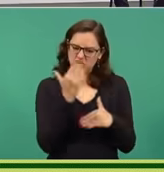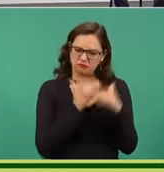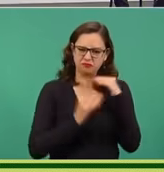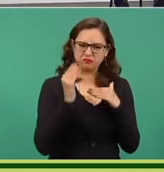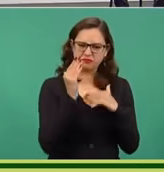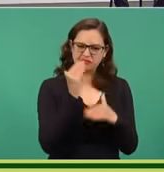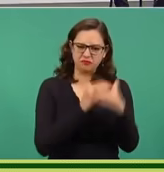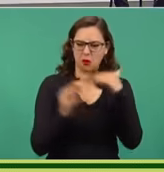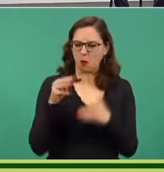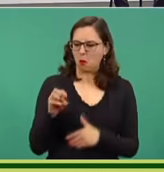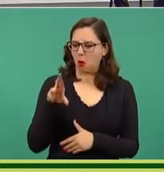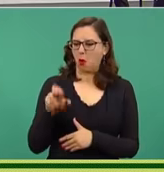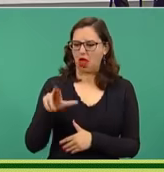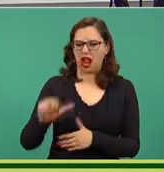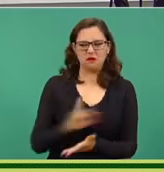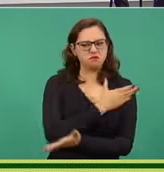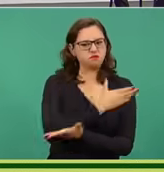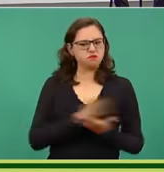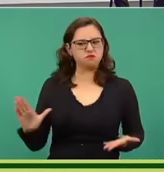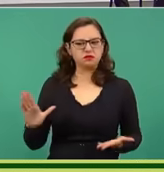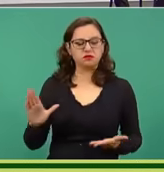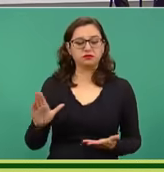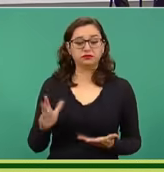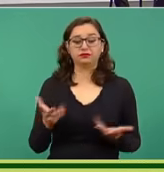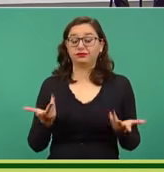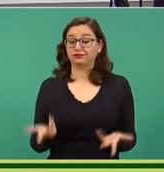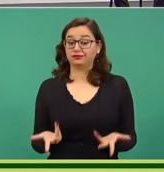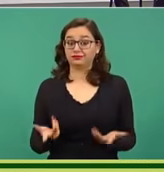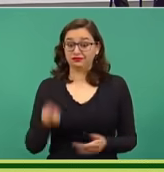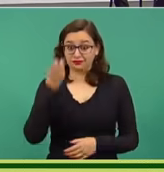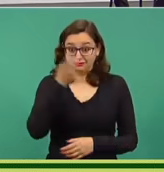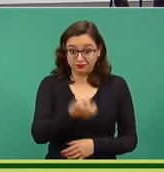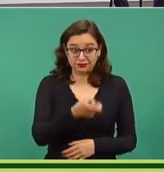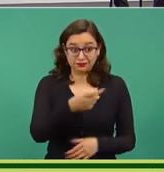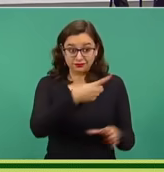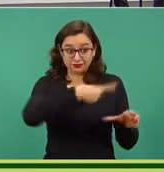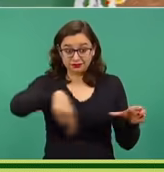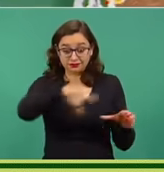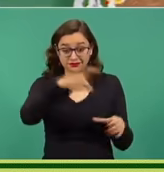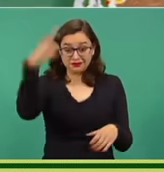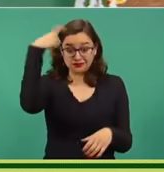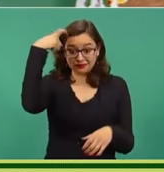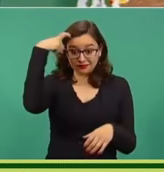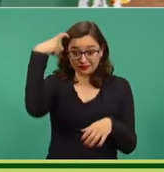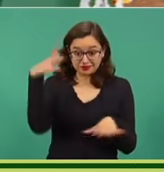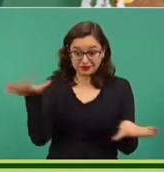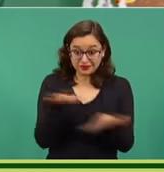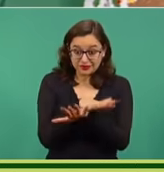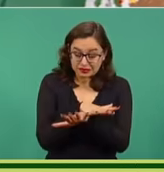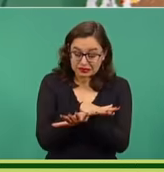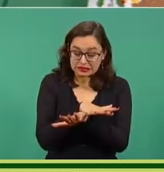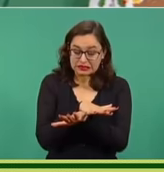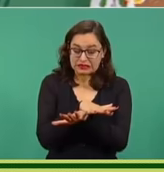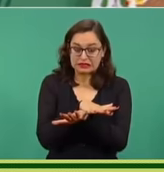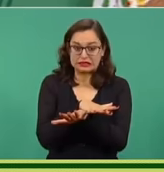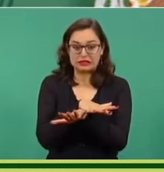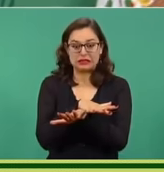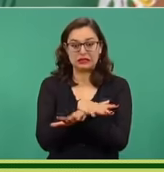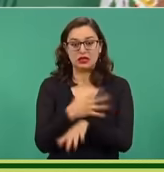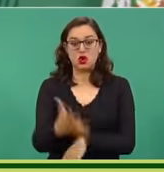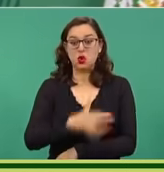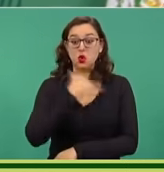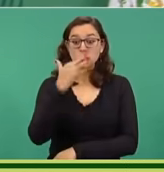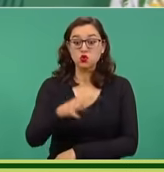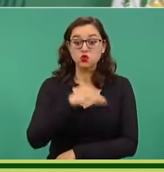morales de ninguna índole entonces cambiar este régimen de corrupción